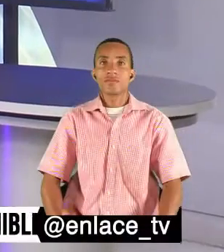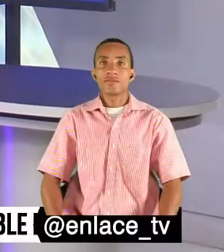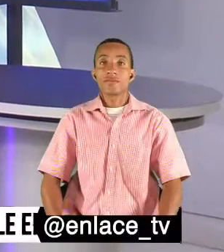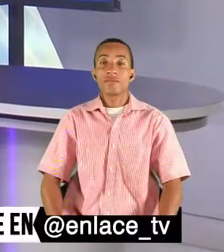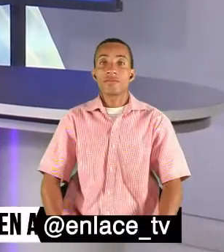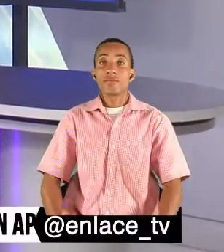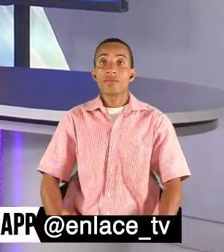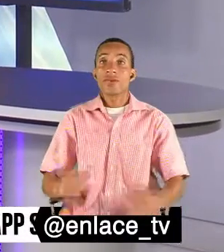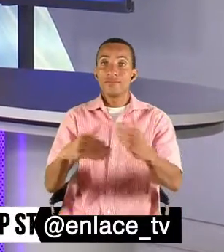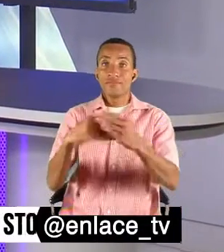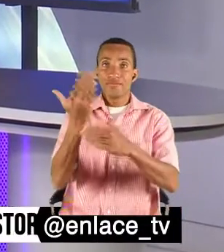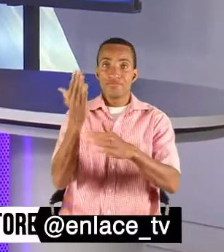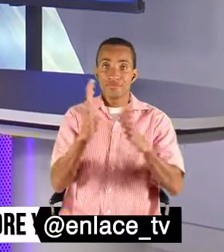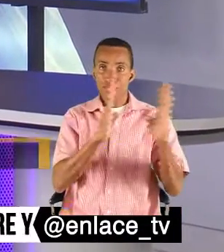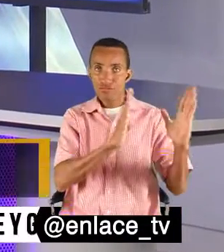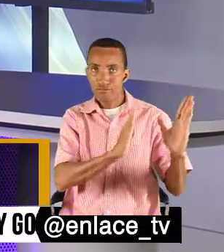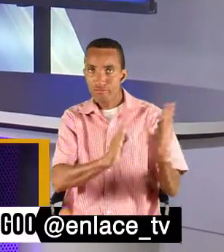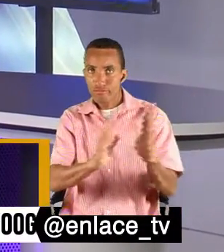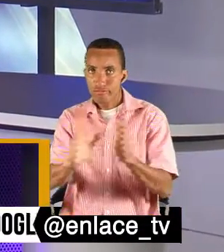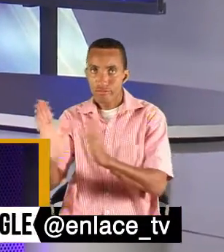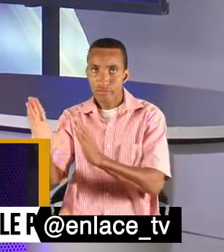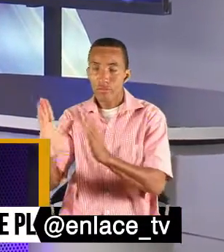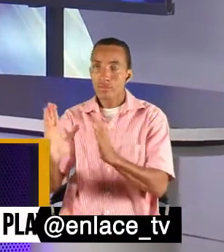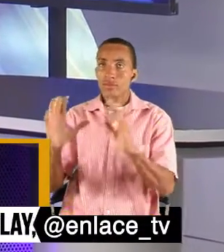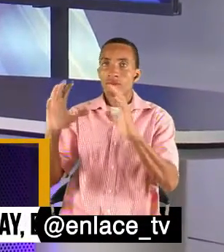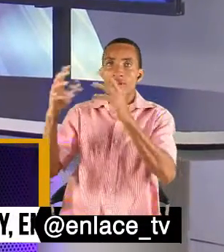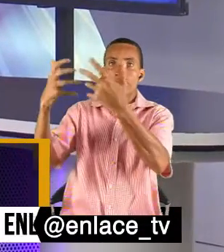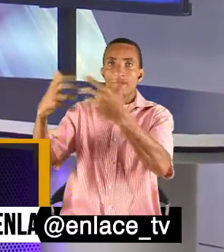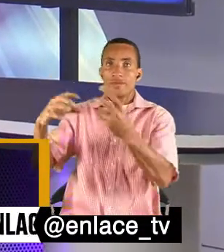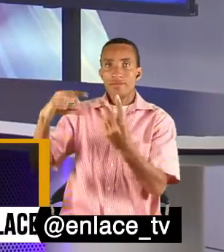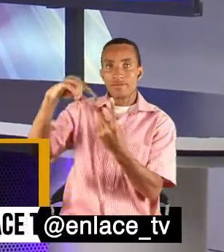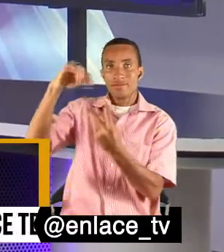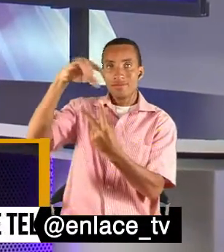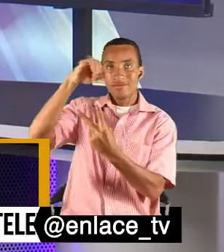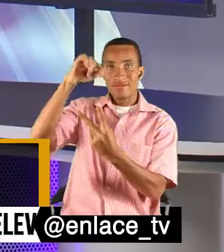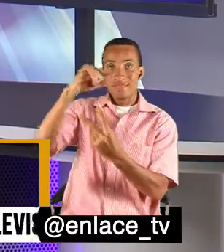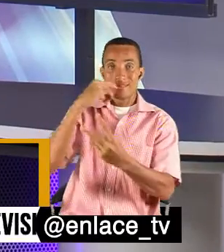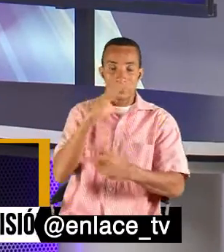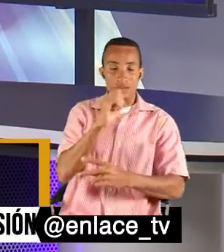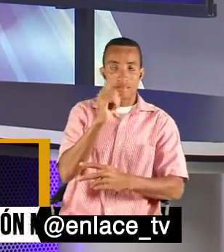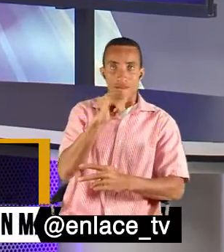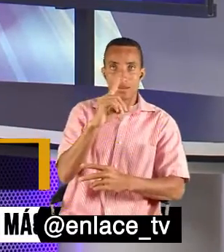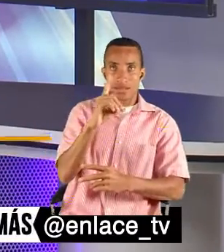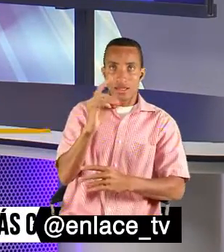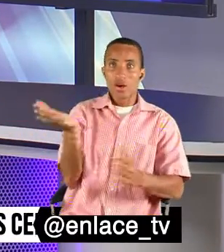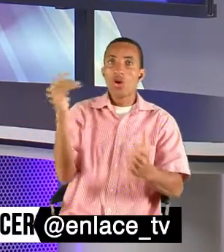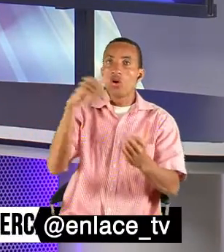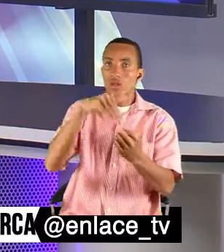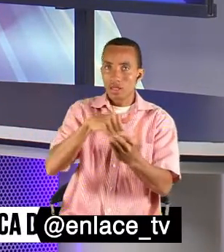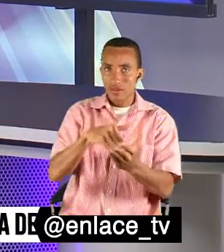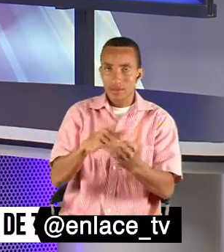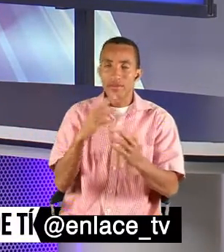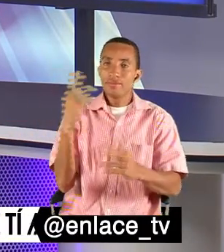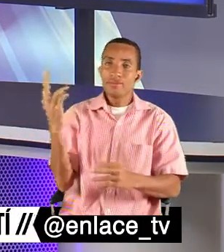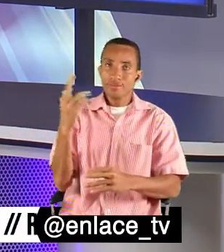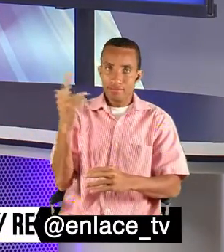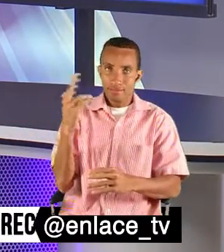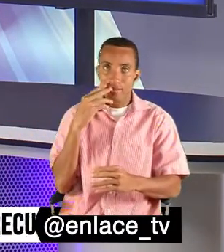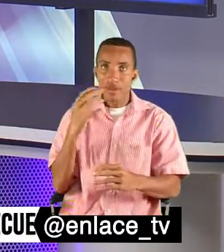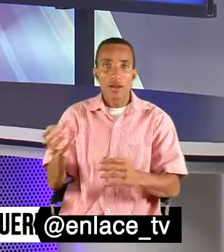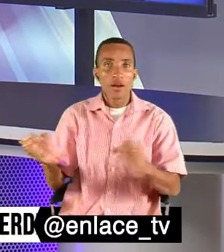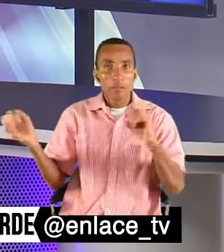Iniciamos con el desarrollo de la información. La Corporación Autónoma Regional de Santander, CAS, de nuevo notificó a Rediva sobre el cierre